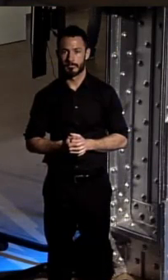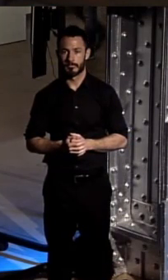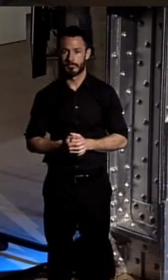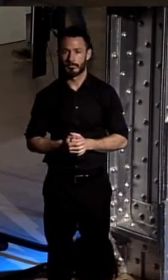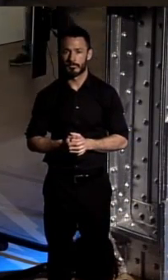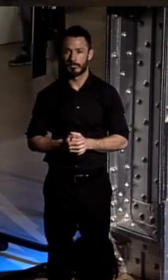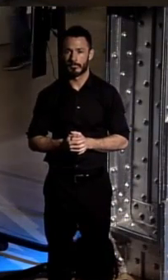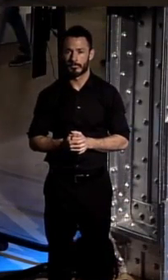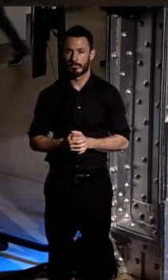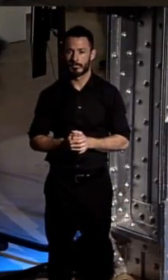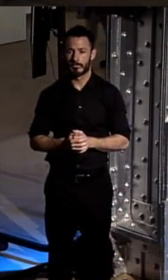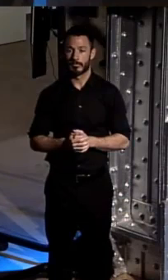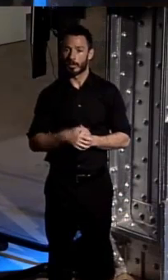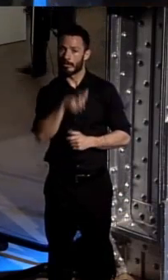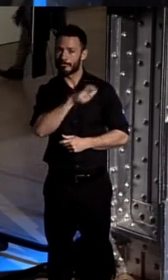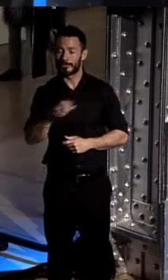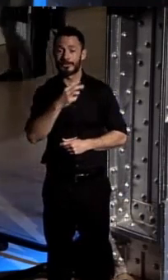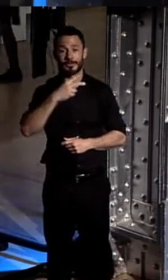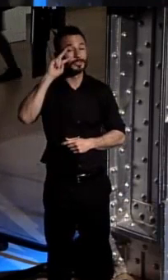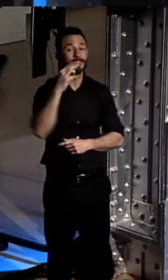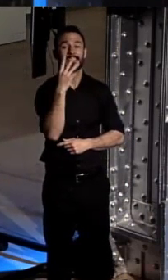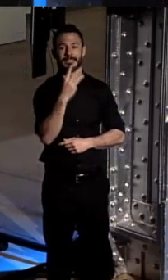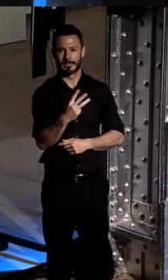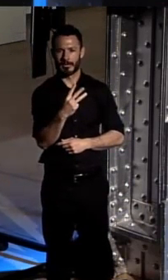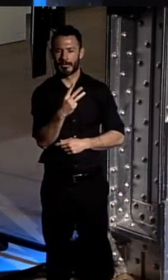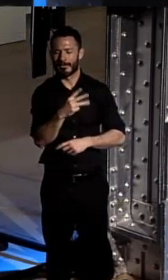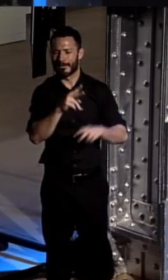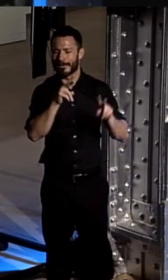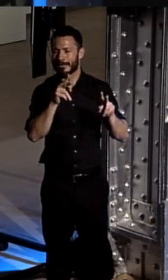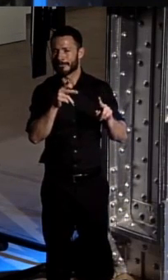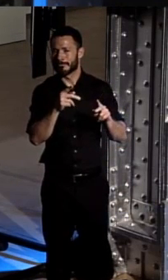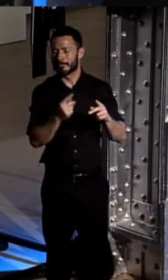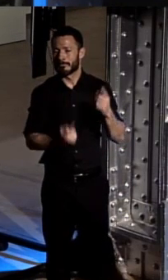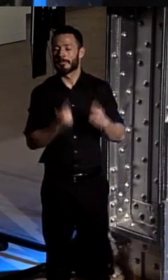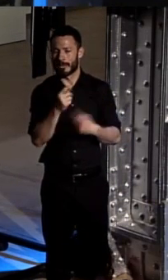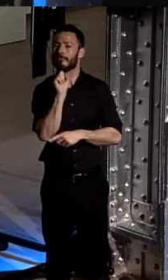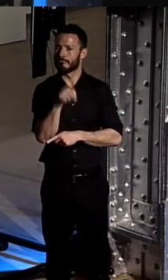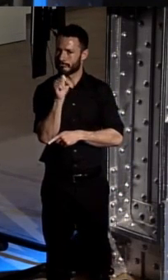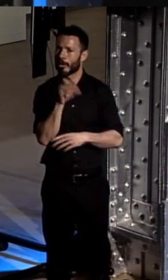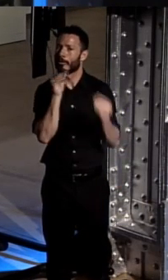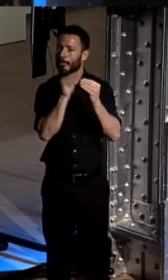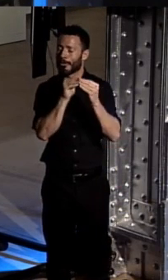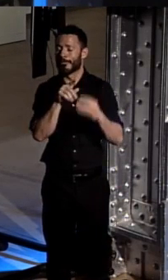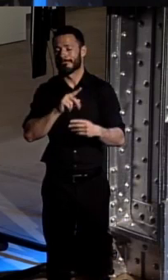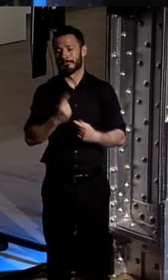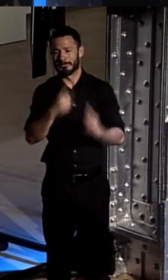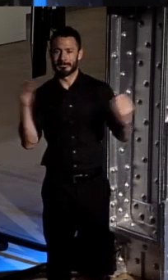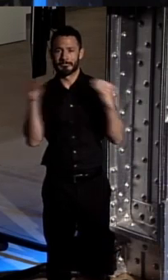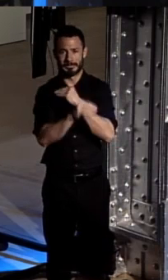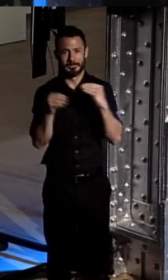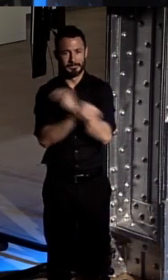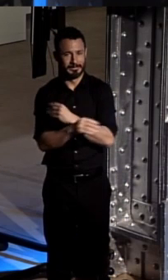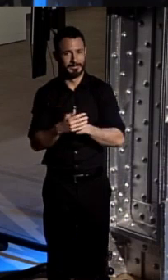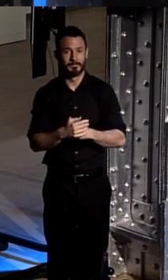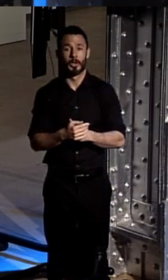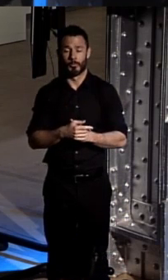Estaban nuestros 3 expertos que miraban, bueno, algunas veces asentían, otras decían no, no, no. Bueno, para eso estamos hoy aquí,